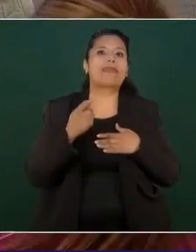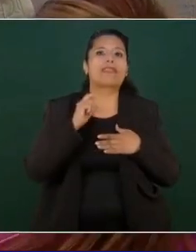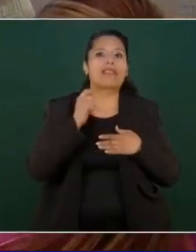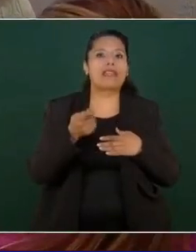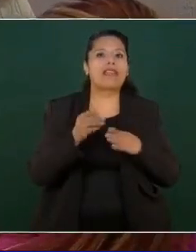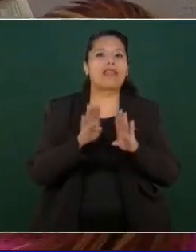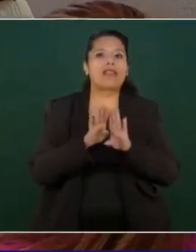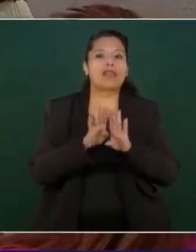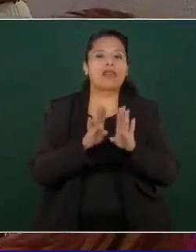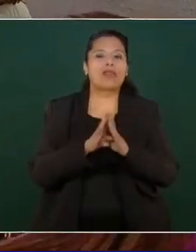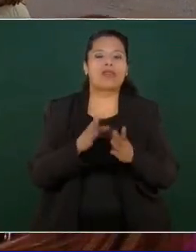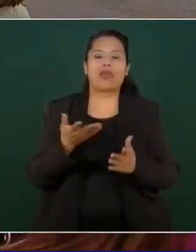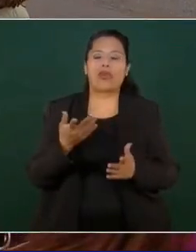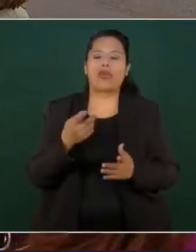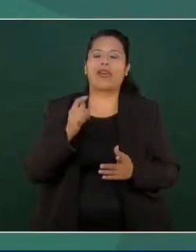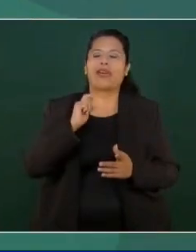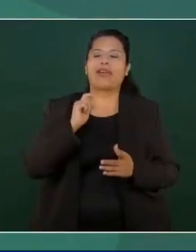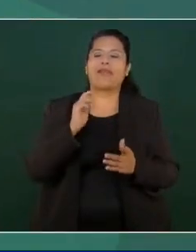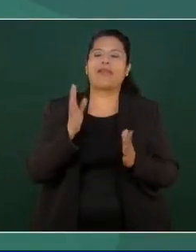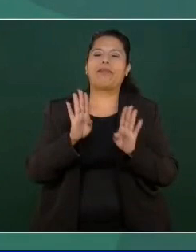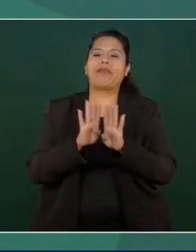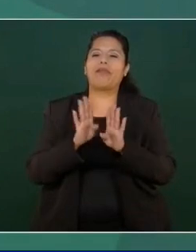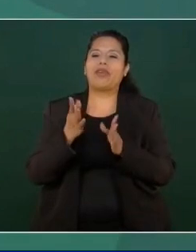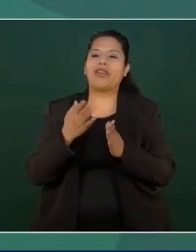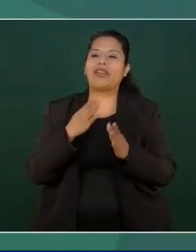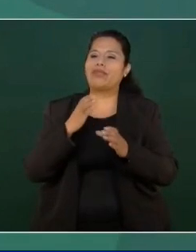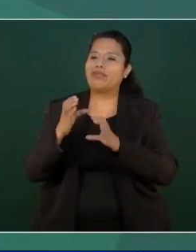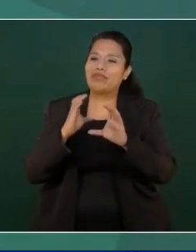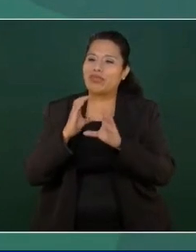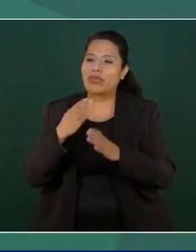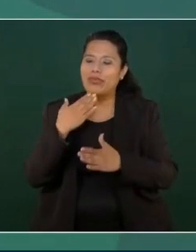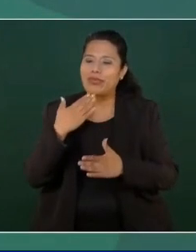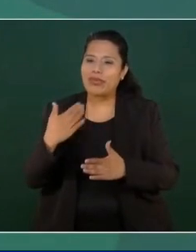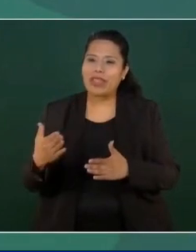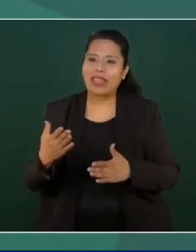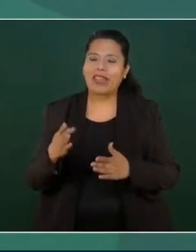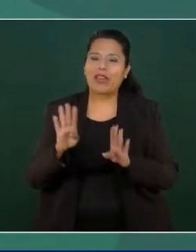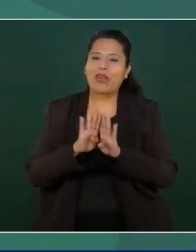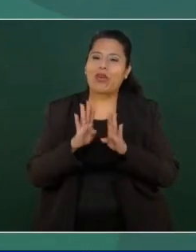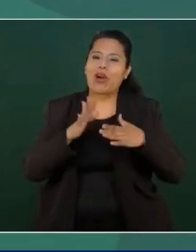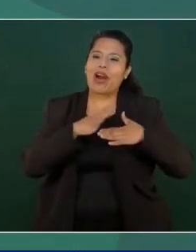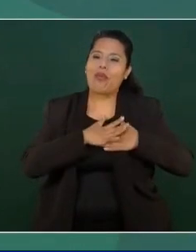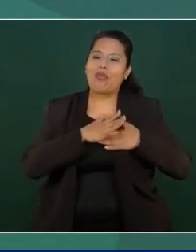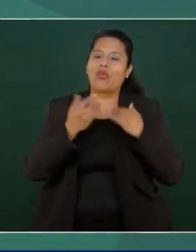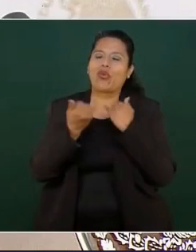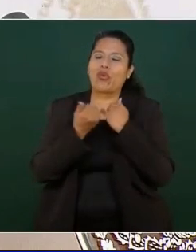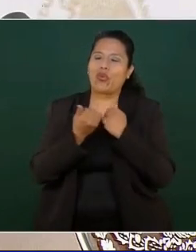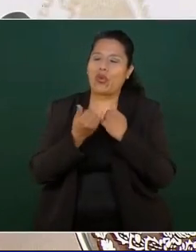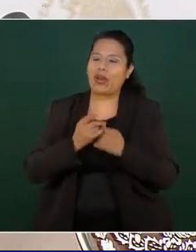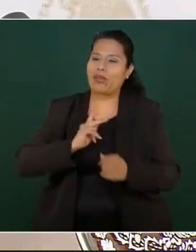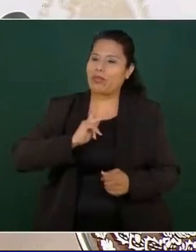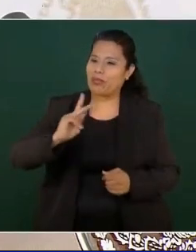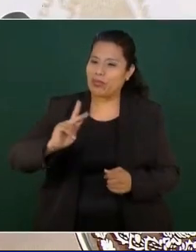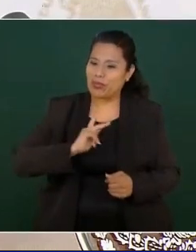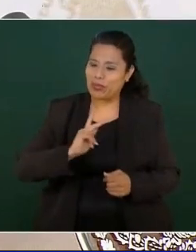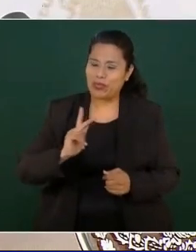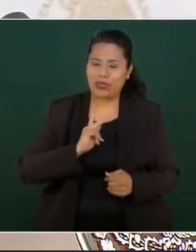demás, el amor al prójimo. Es muy importante el papel